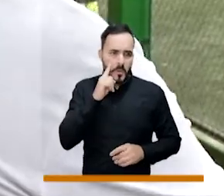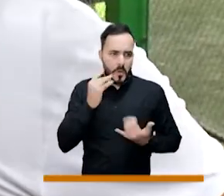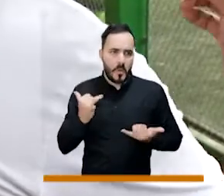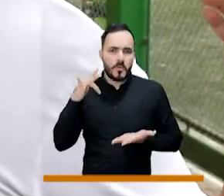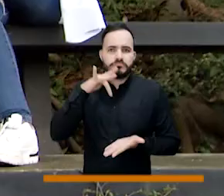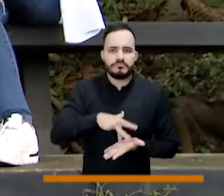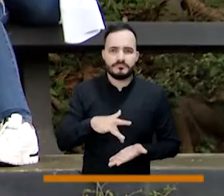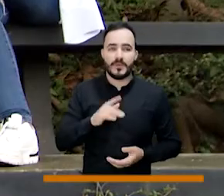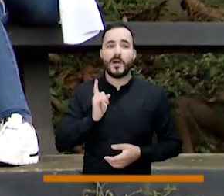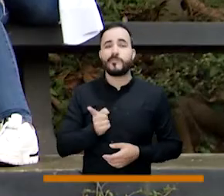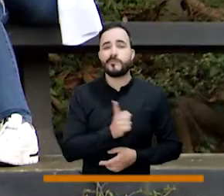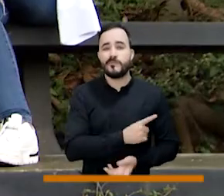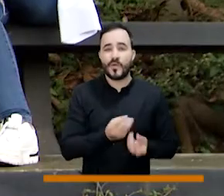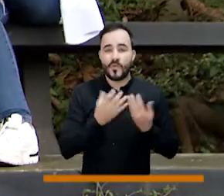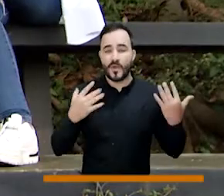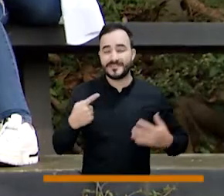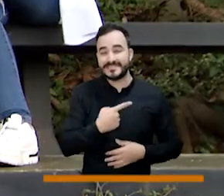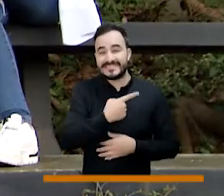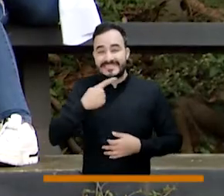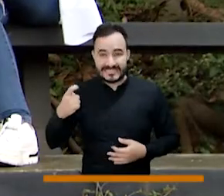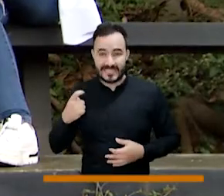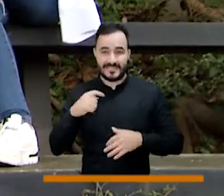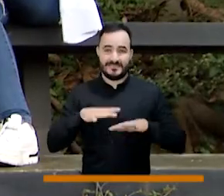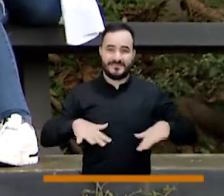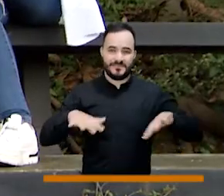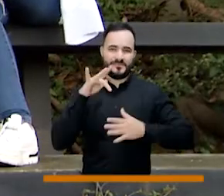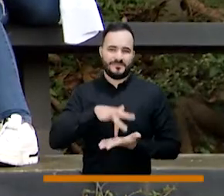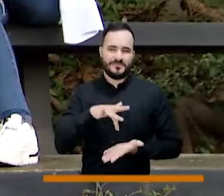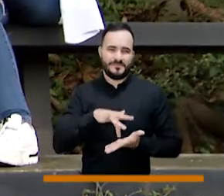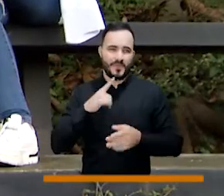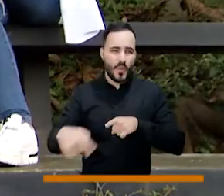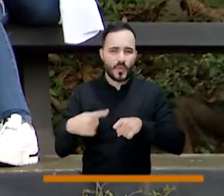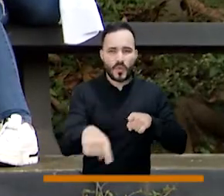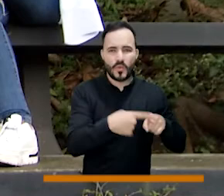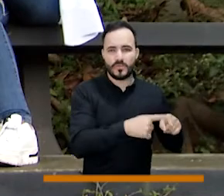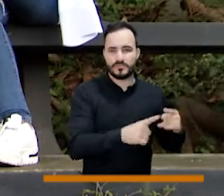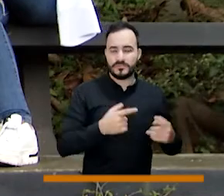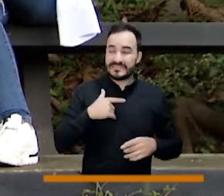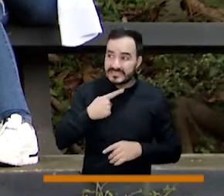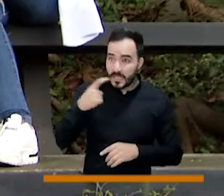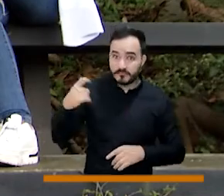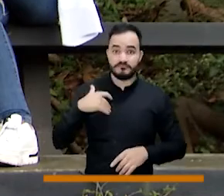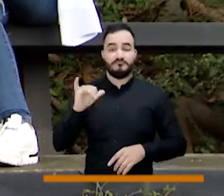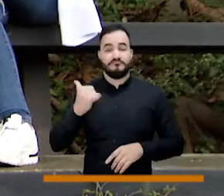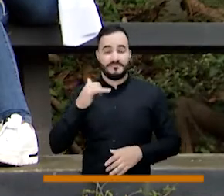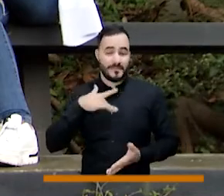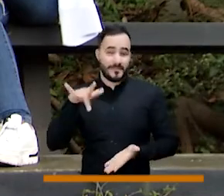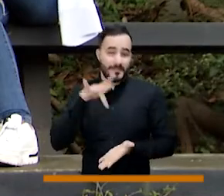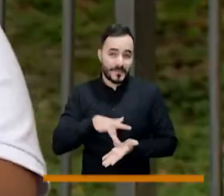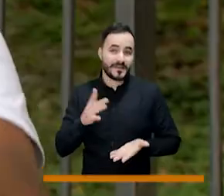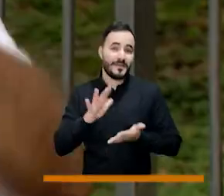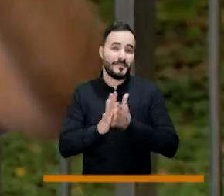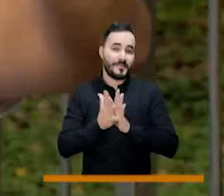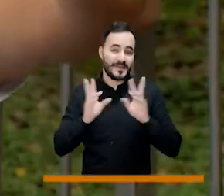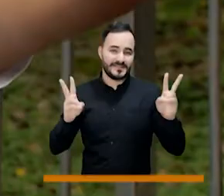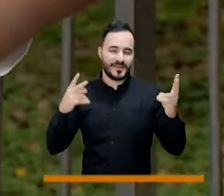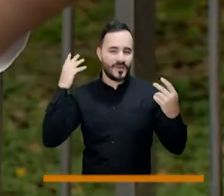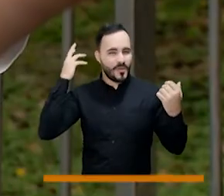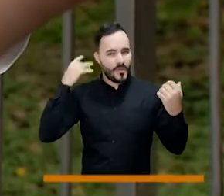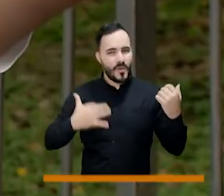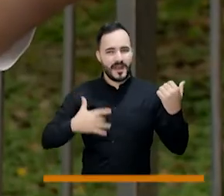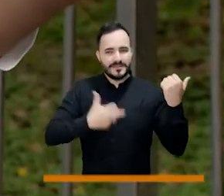esta comuna. O sea, es un espacio de participación de 100, de 100 escenarios. El Parque Juanes de la Paz,